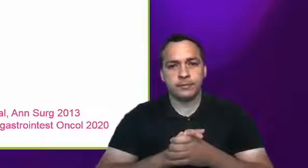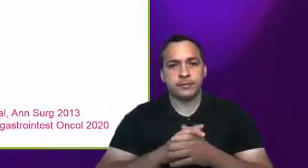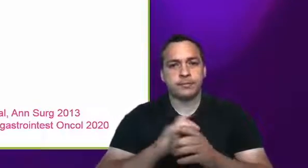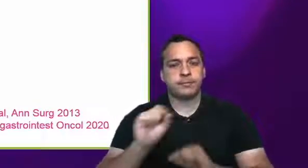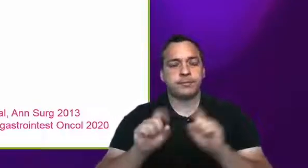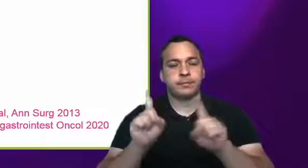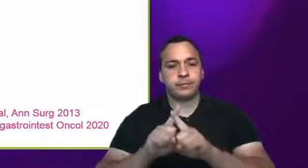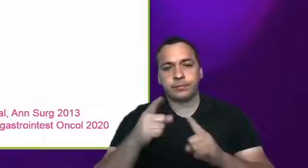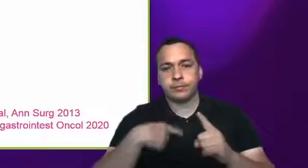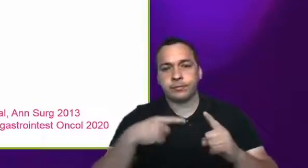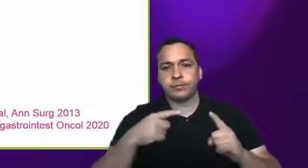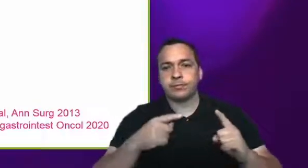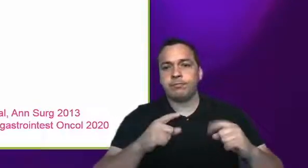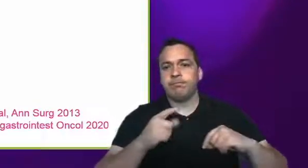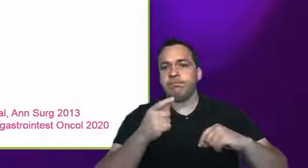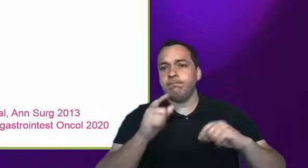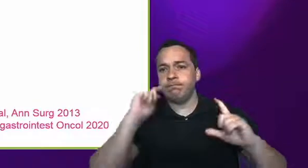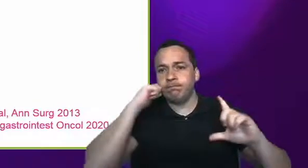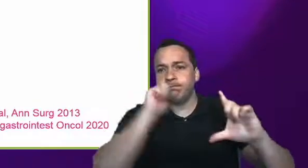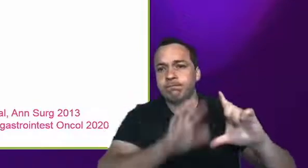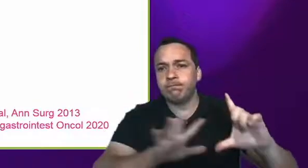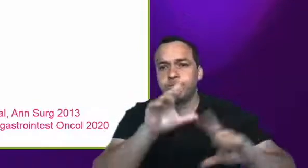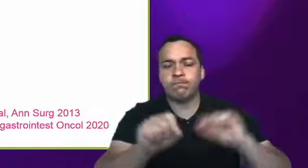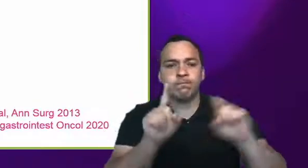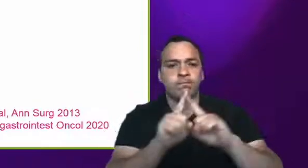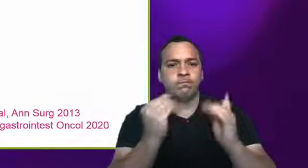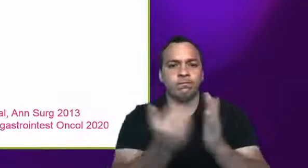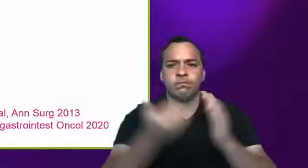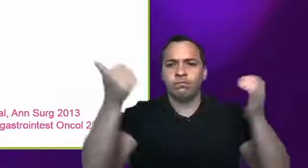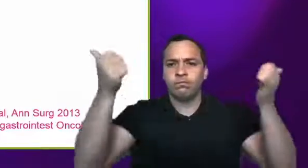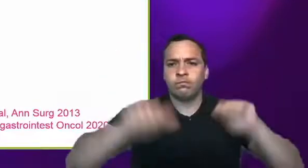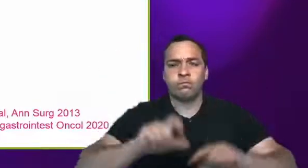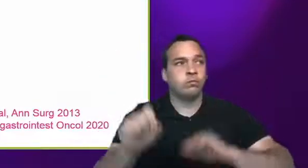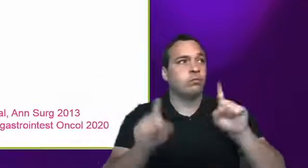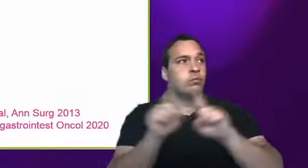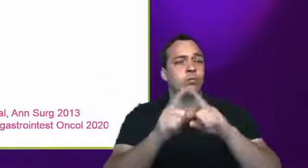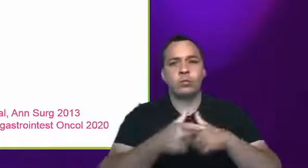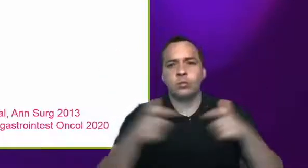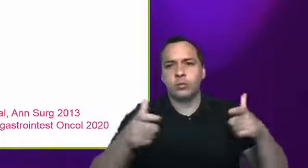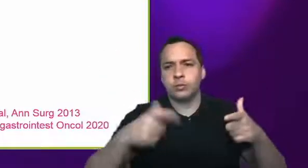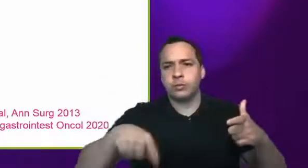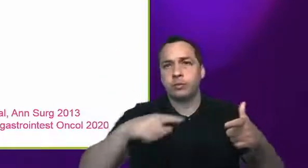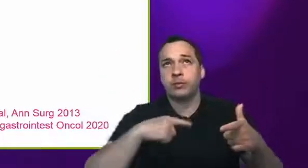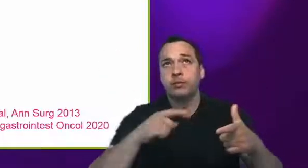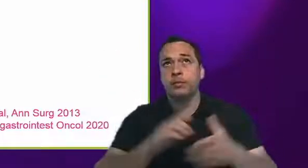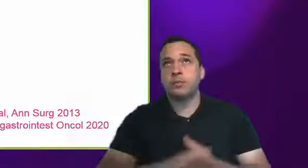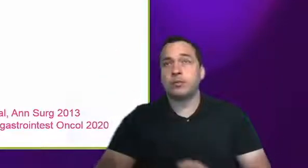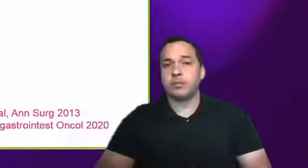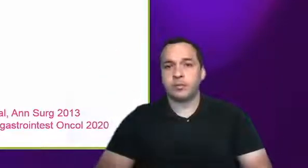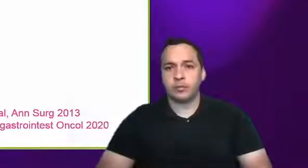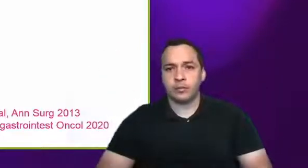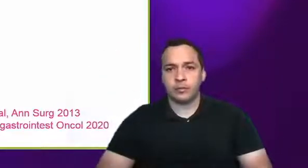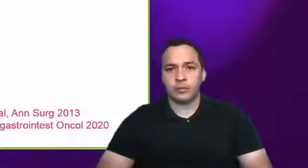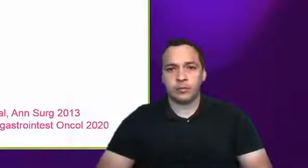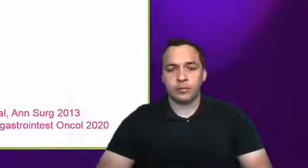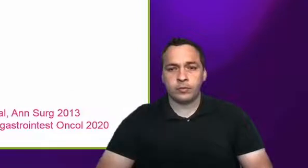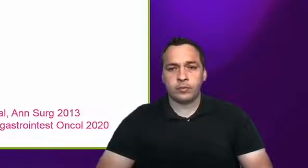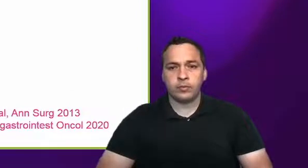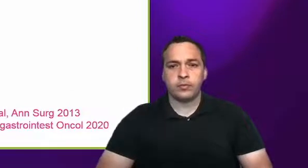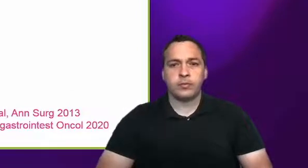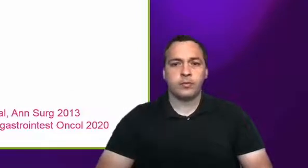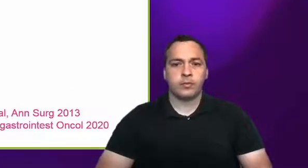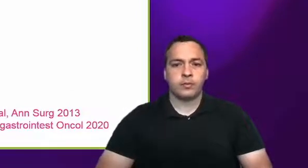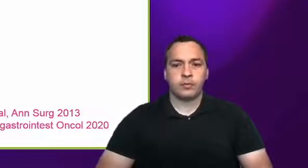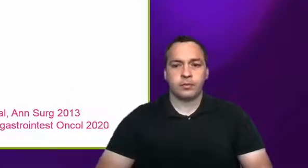que son los tumores más indiferenciados, generalmente nosotros no los tomamos en cuenta